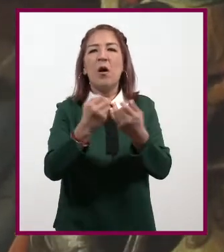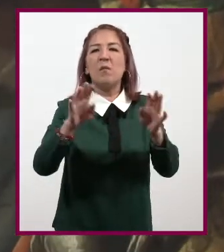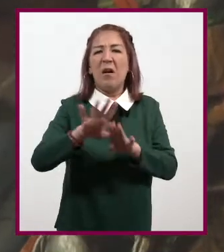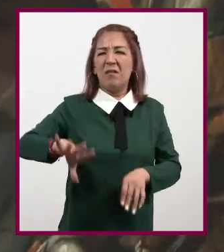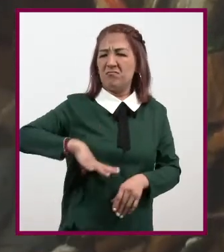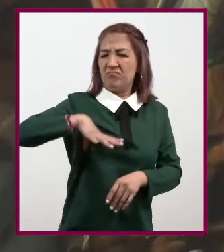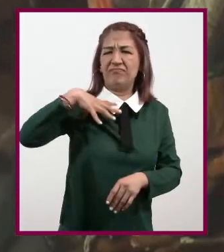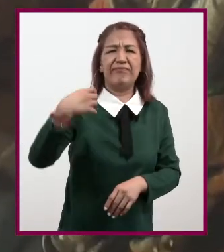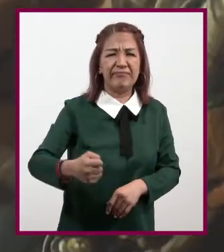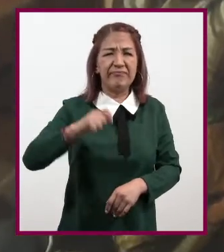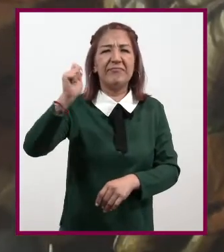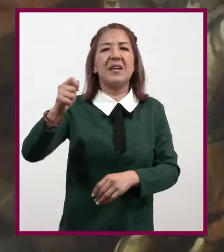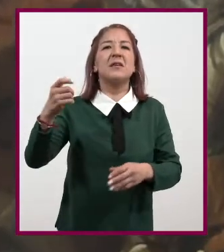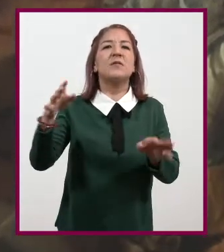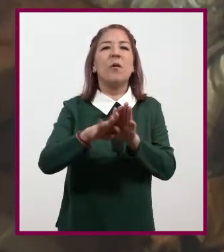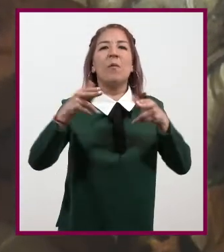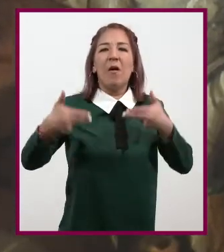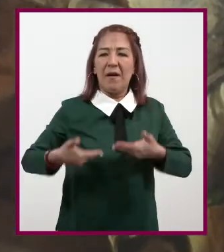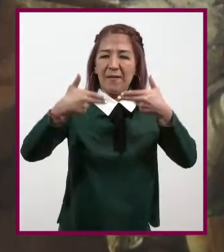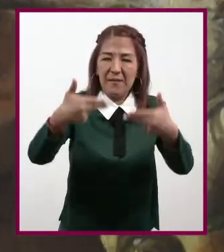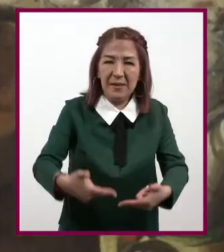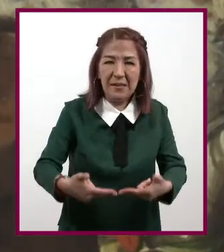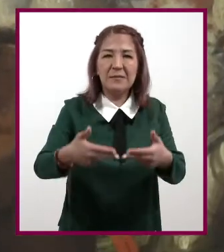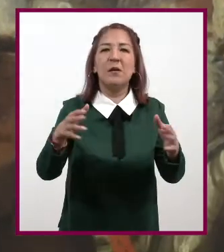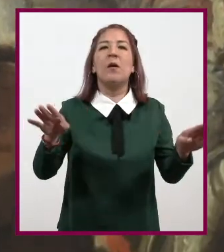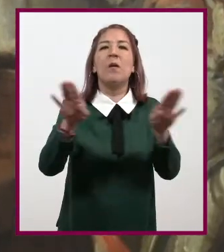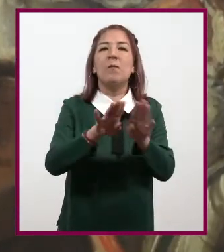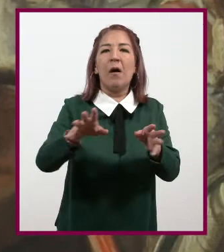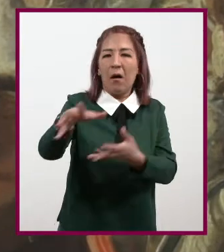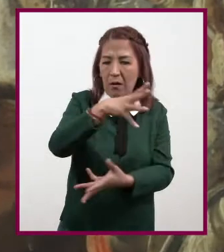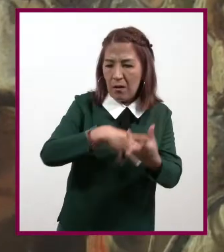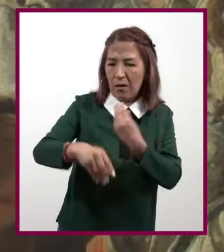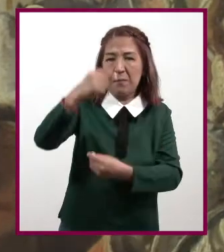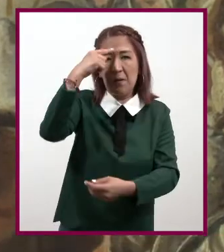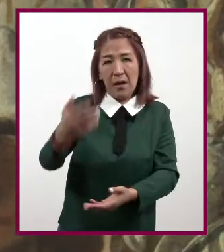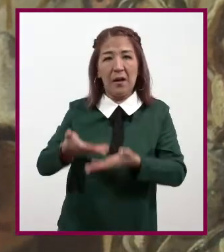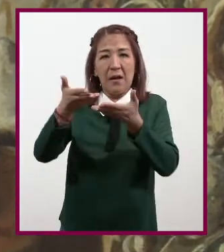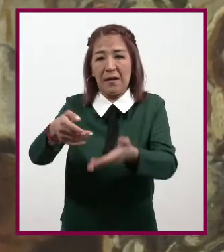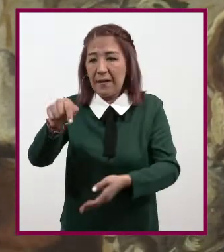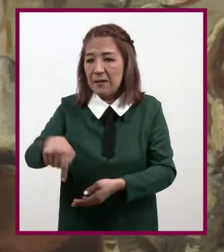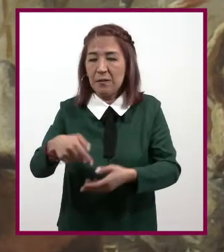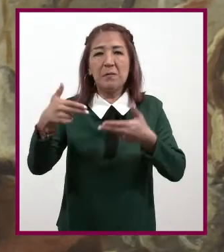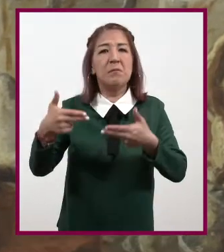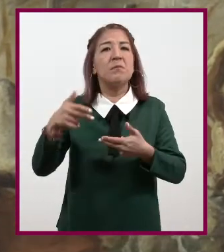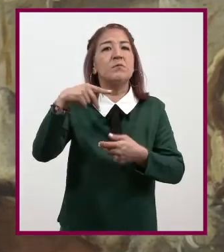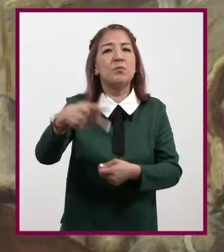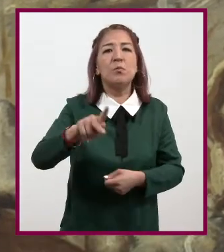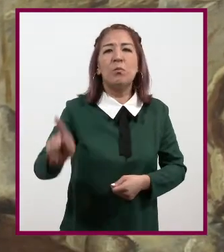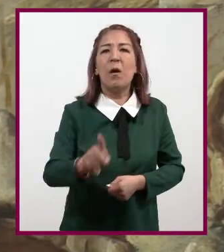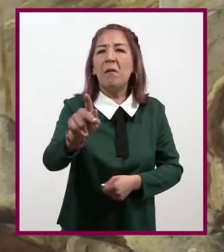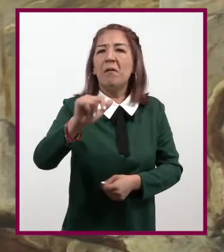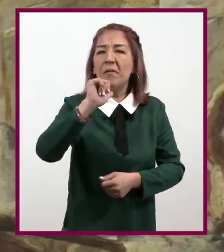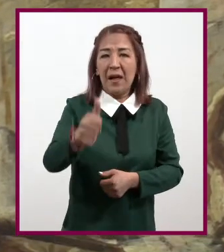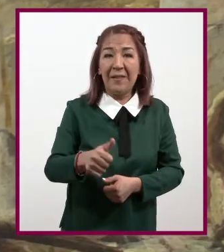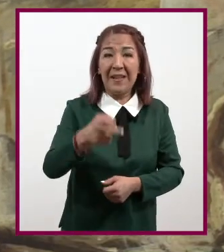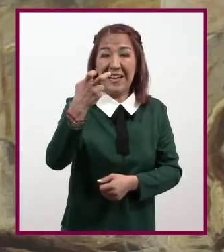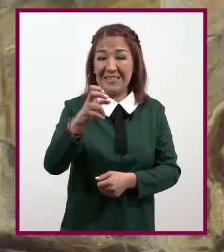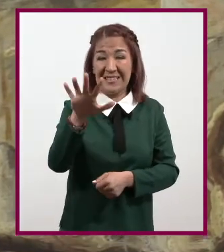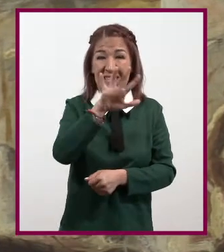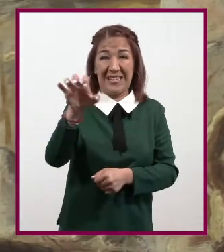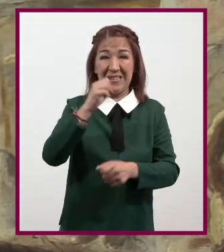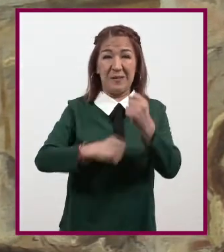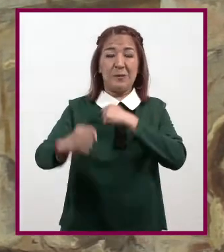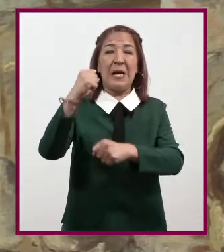fuese incluso en herencia retroactiva hacia nuestros pueblos originarios. Pero a 500 años